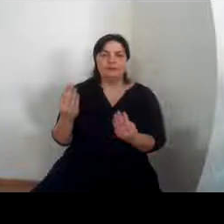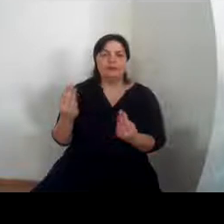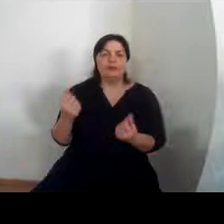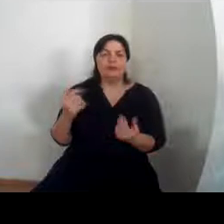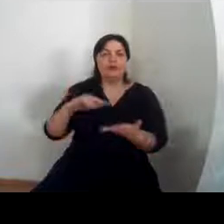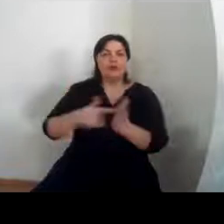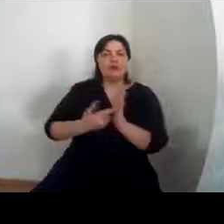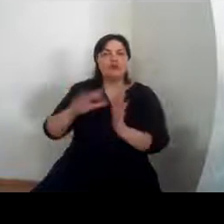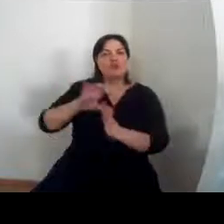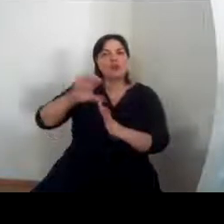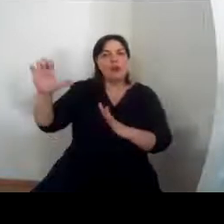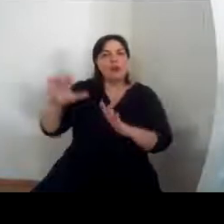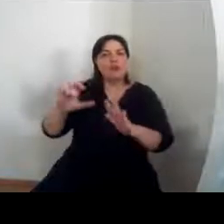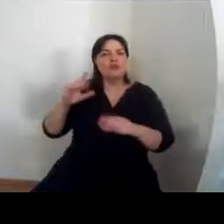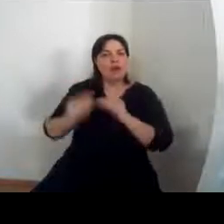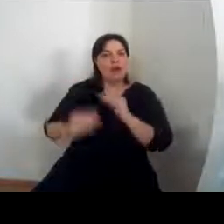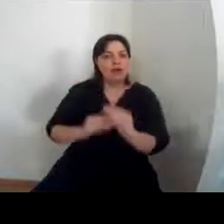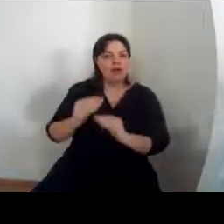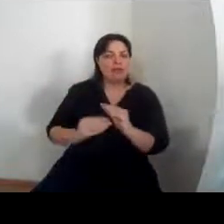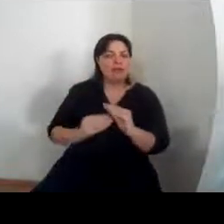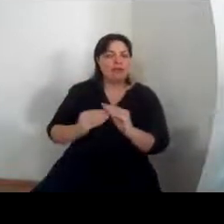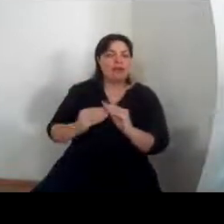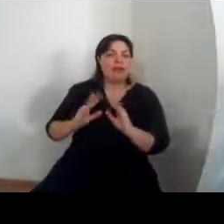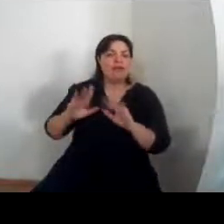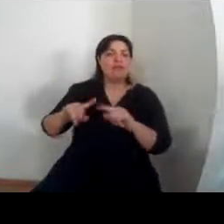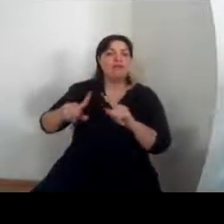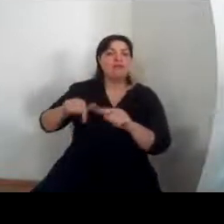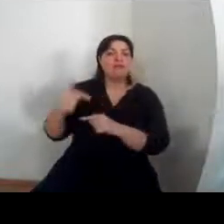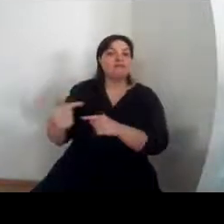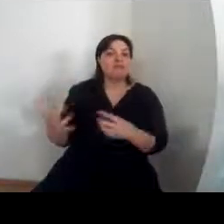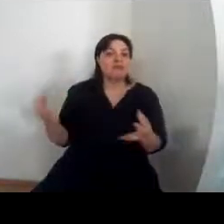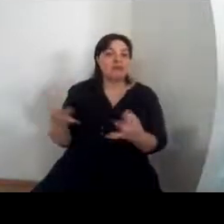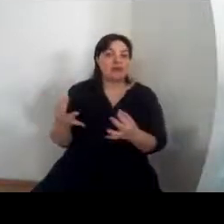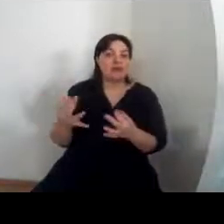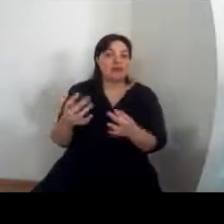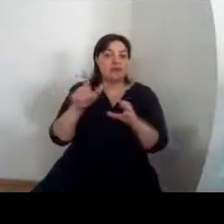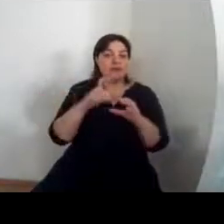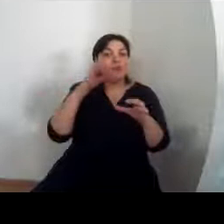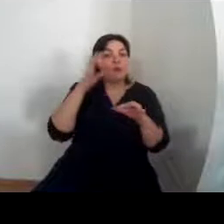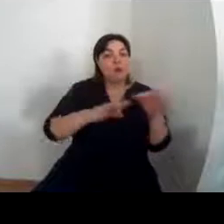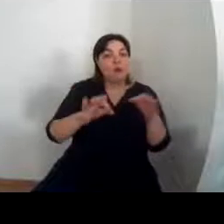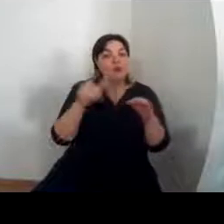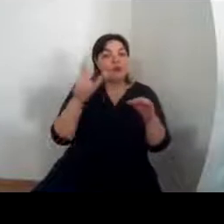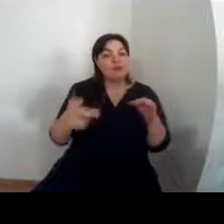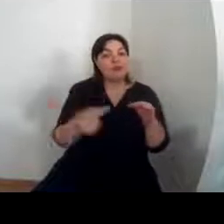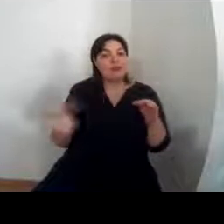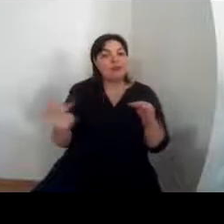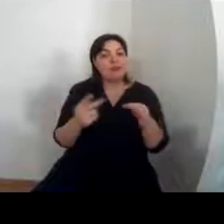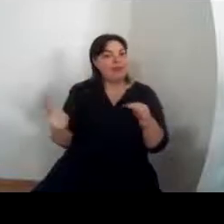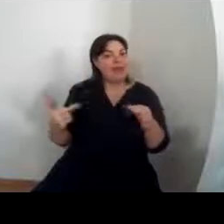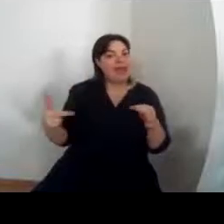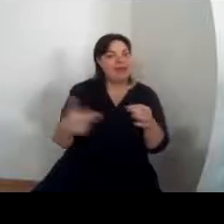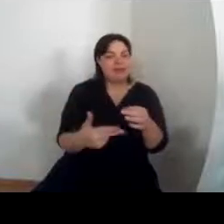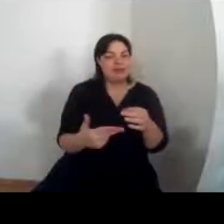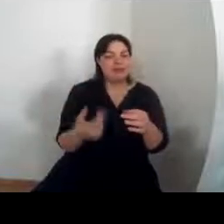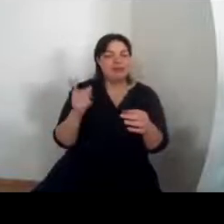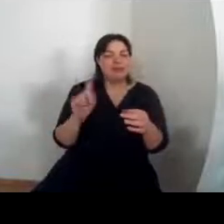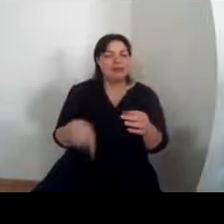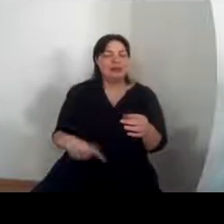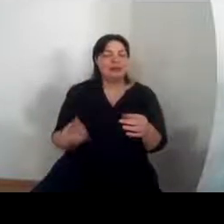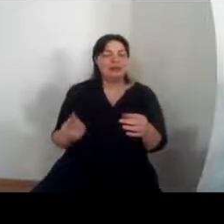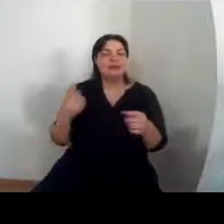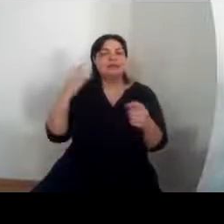proyectos europeos se pueda llevar a cabo esa lucha con la despoblación, esa lucha y ese empeño en